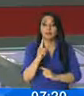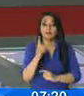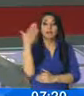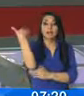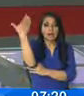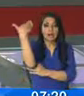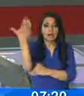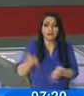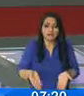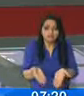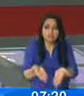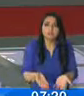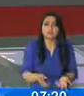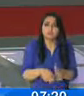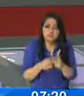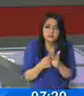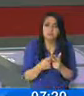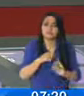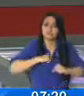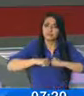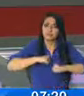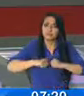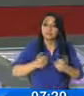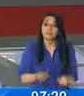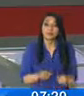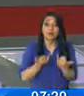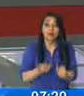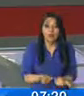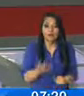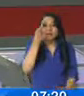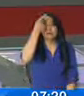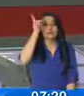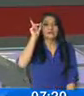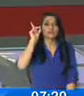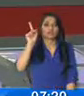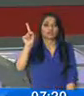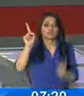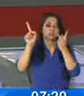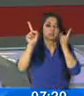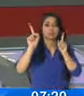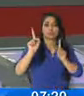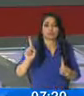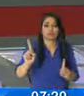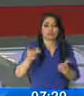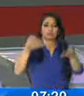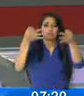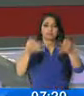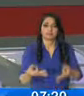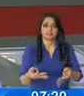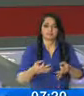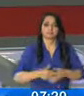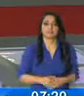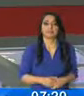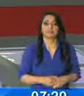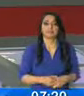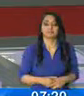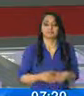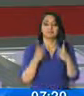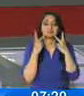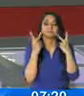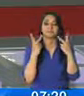viabilizado el trámite y ahora es únicamente decisión de las partes que se concrete a su estructura